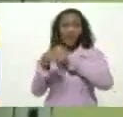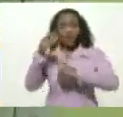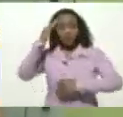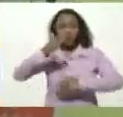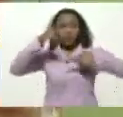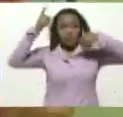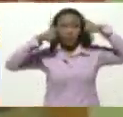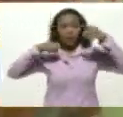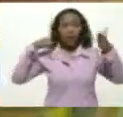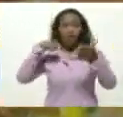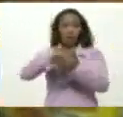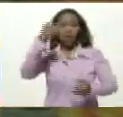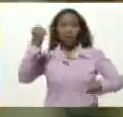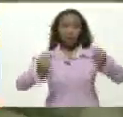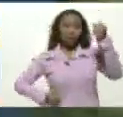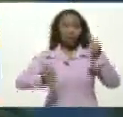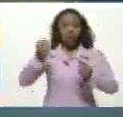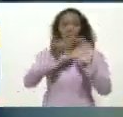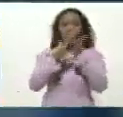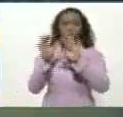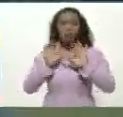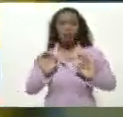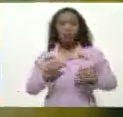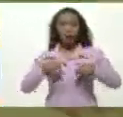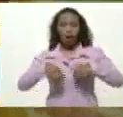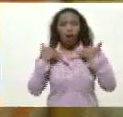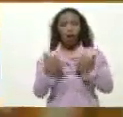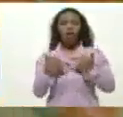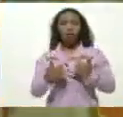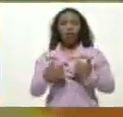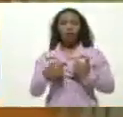comandante Chávez, el golpe de timón, comuna o nada, hoy más vigente que nunca,